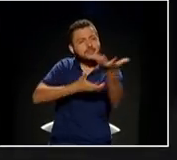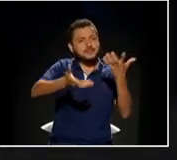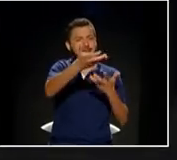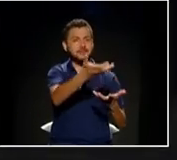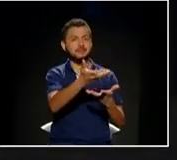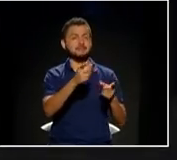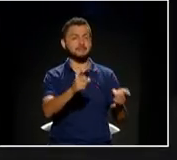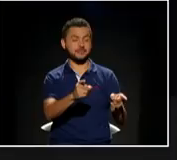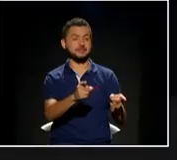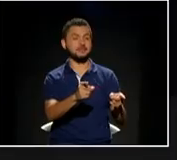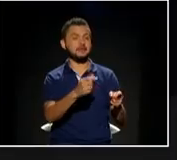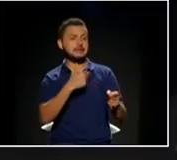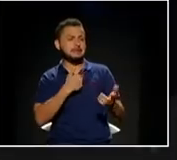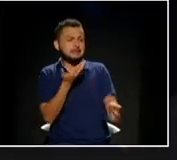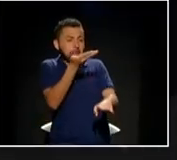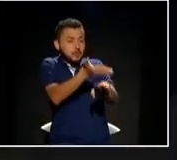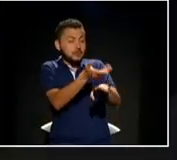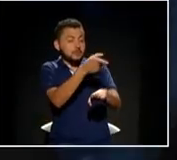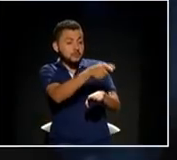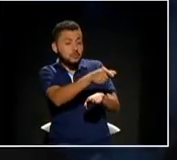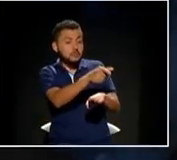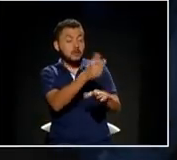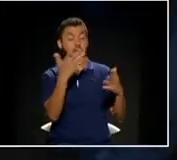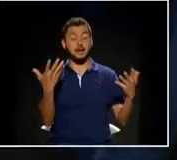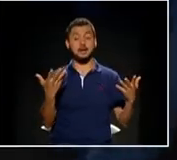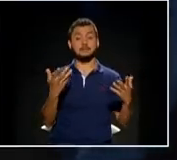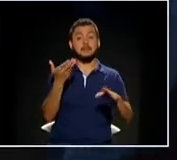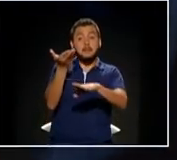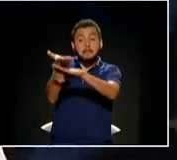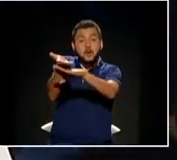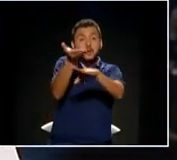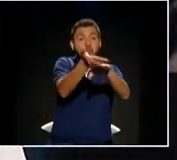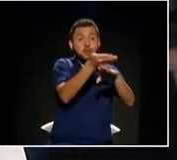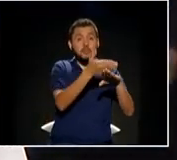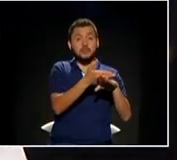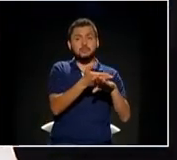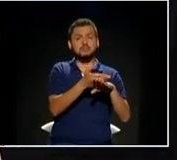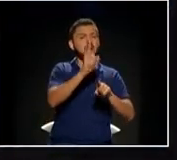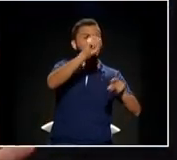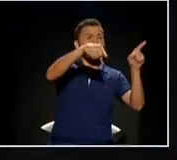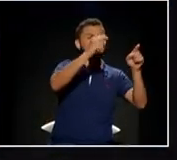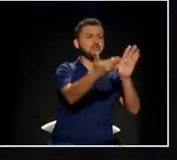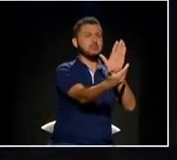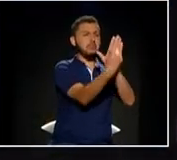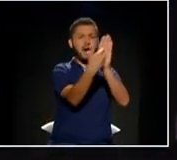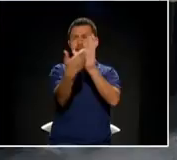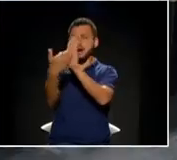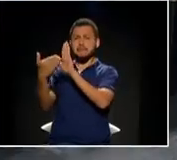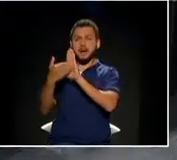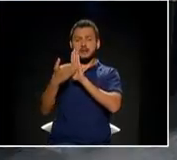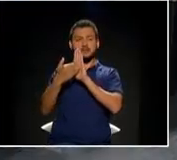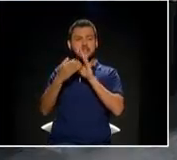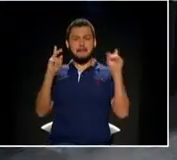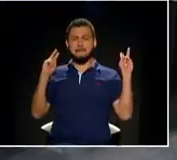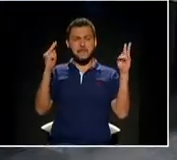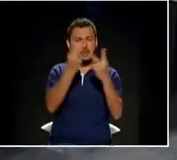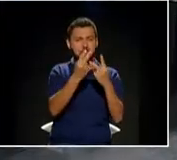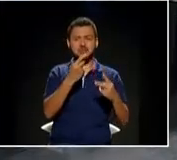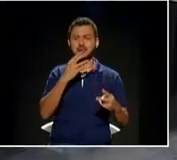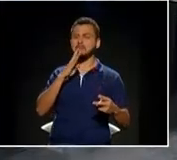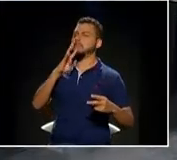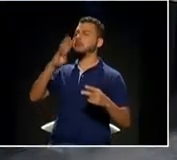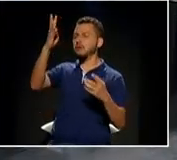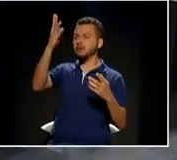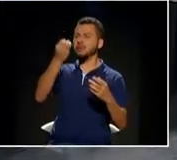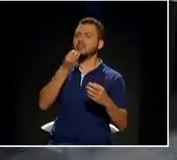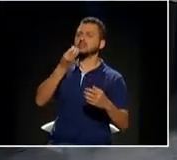planteando que en estos momentos de ataques también ataques anónimos y millonarios tenemos que superar esa violencia verbal no podemos hacer política